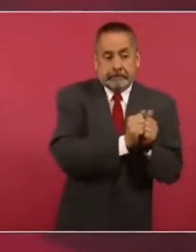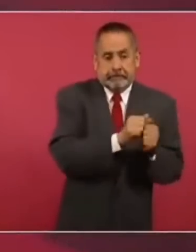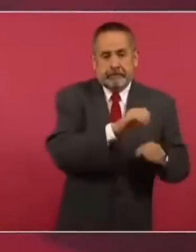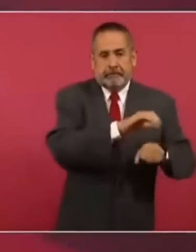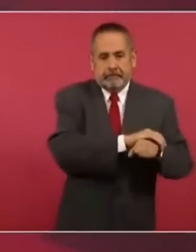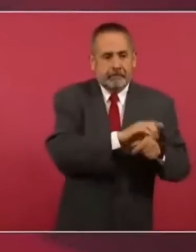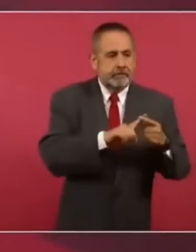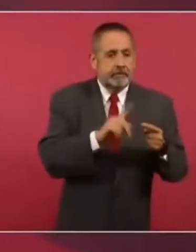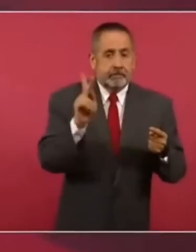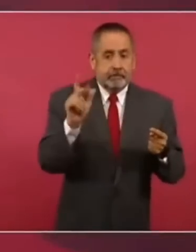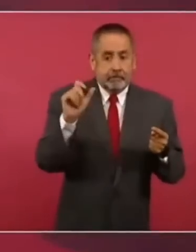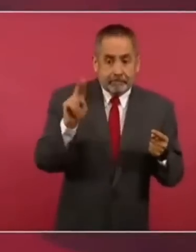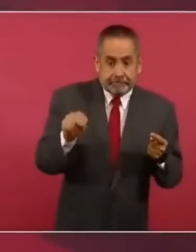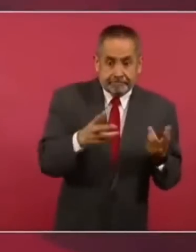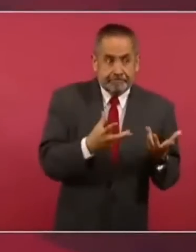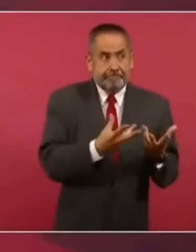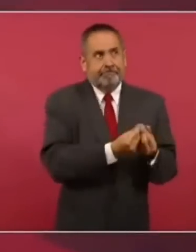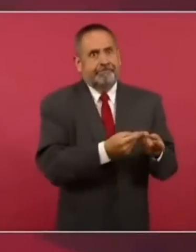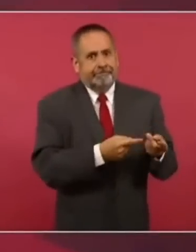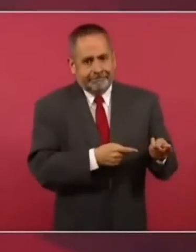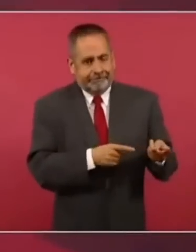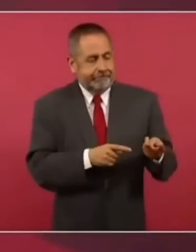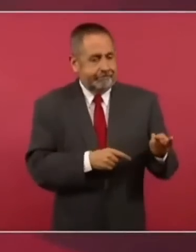¿no?, con los del PAN,